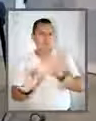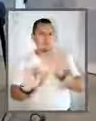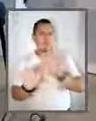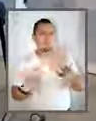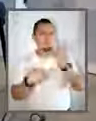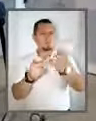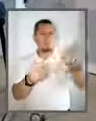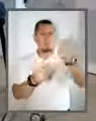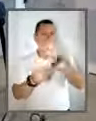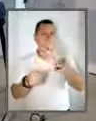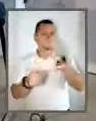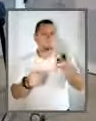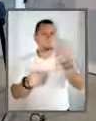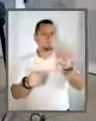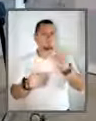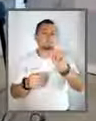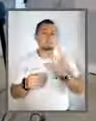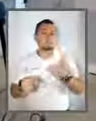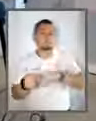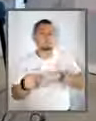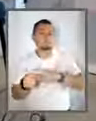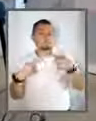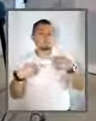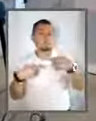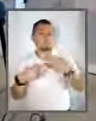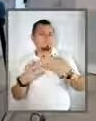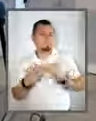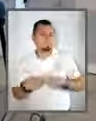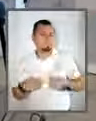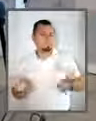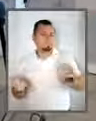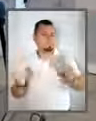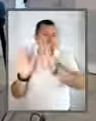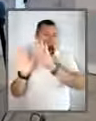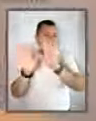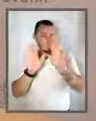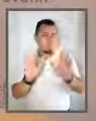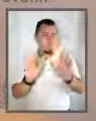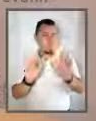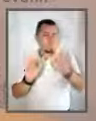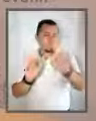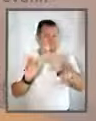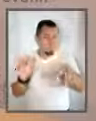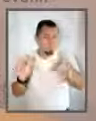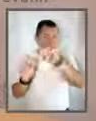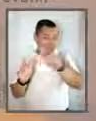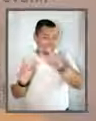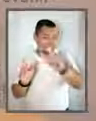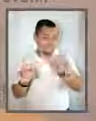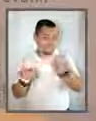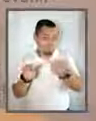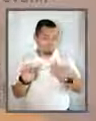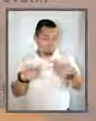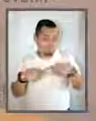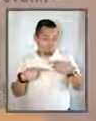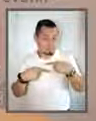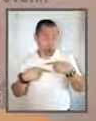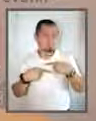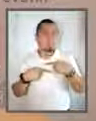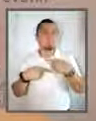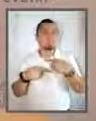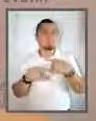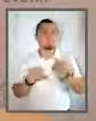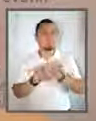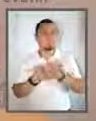han hospitalizado 17 personas. De estas 17 personas, han